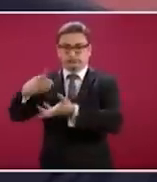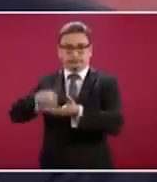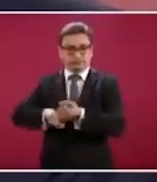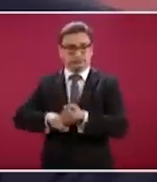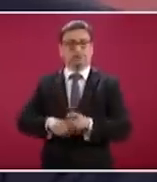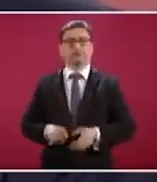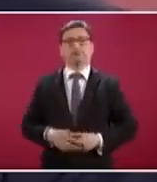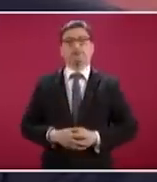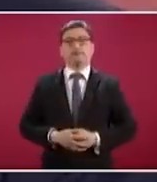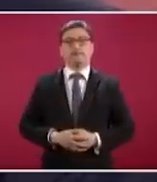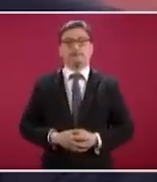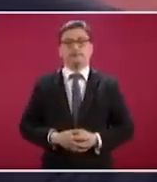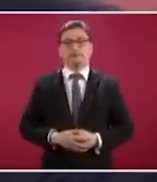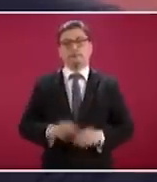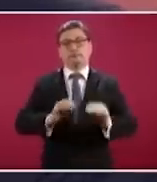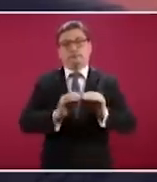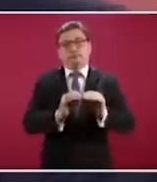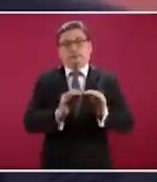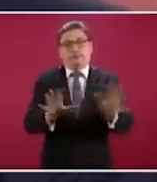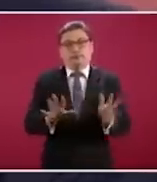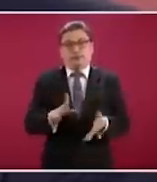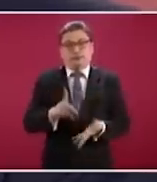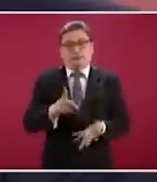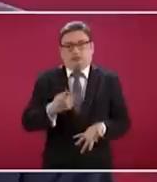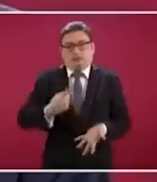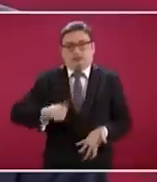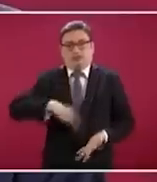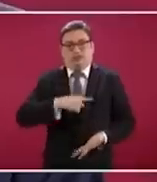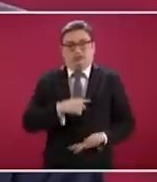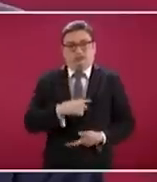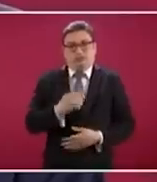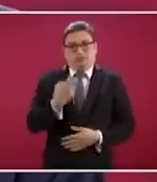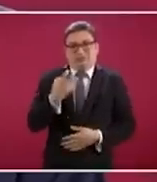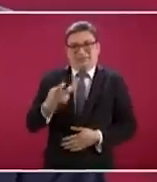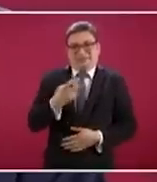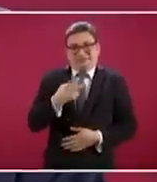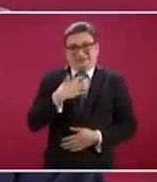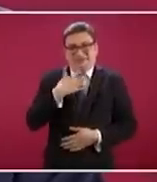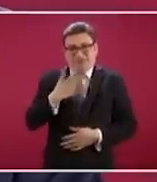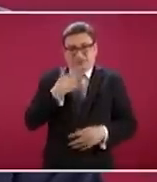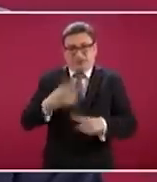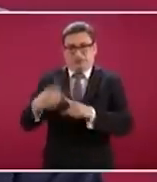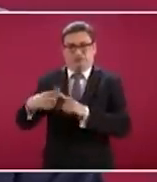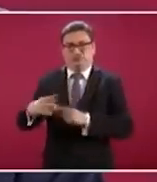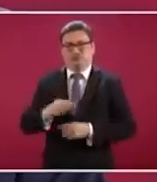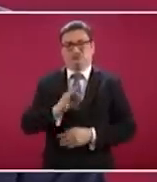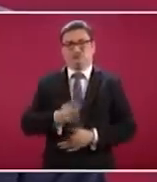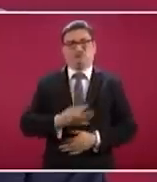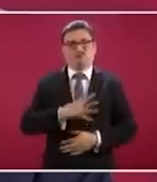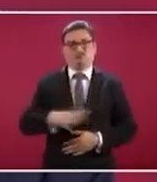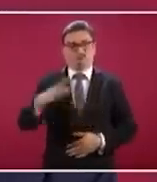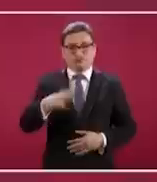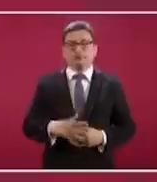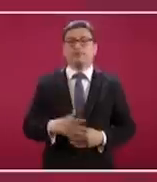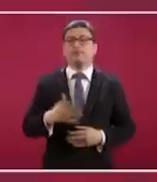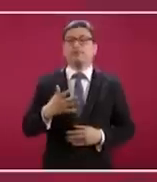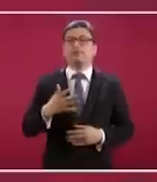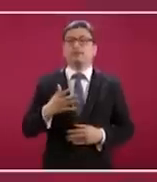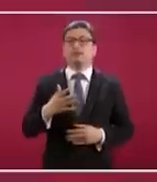y desde luego que nosotros reprobamos esas medidas. Y lo